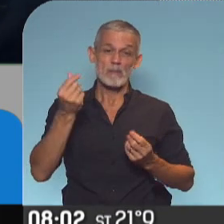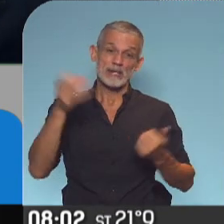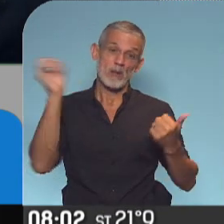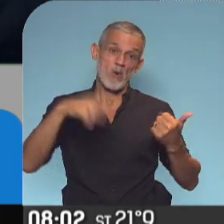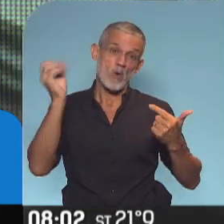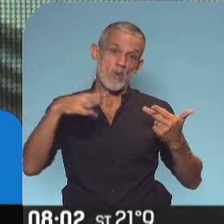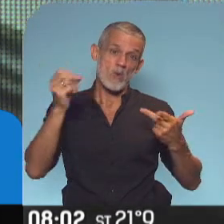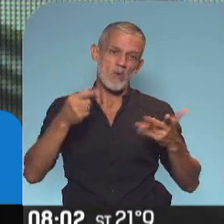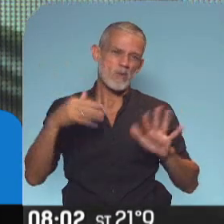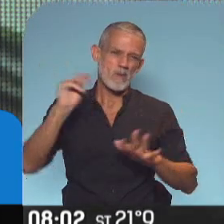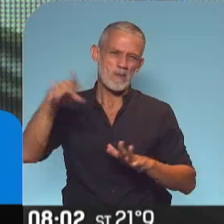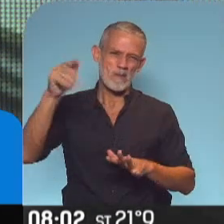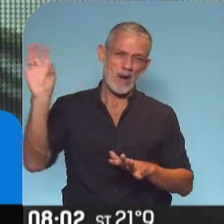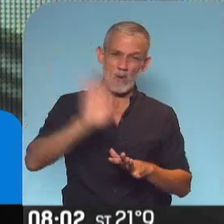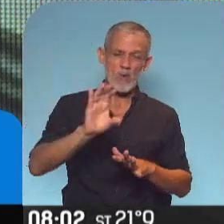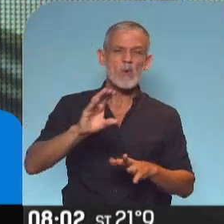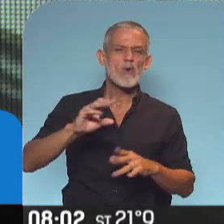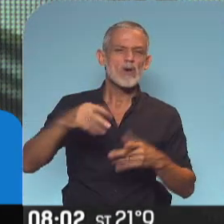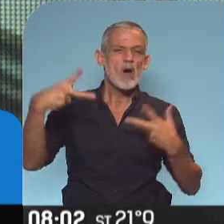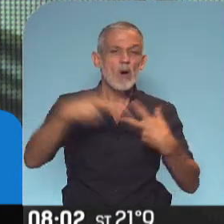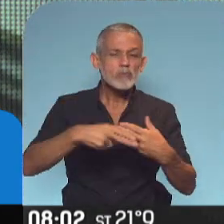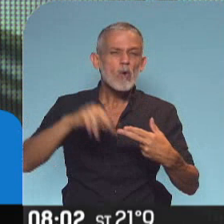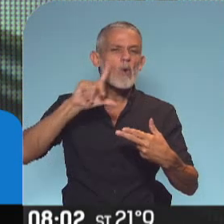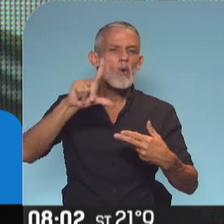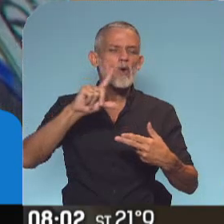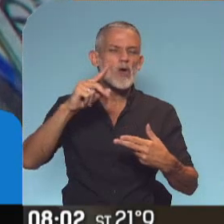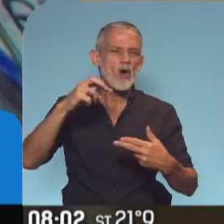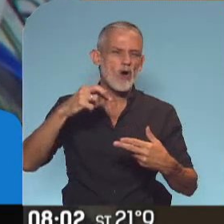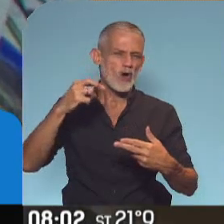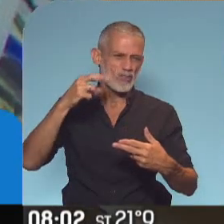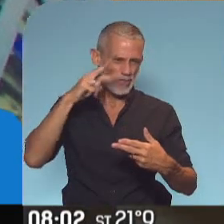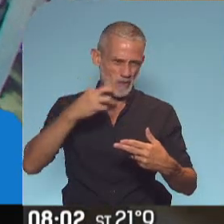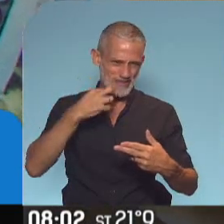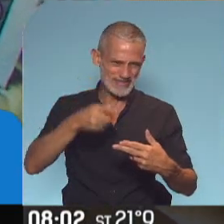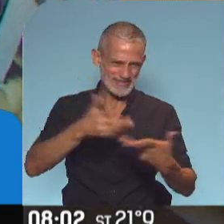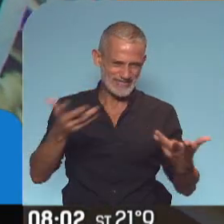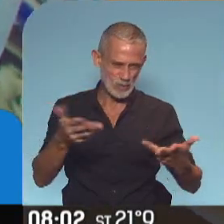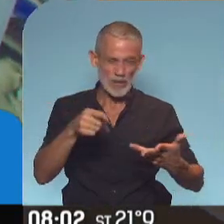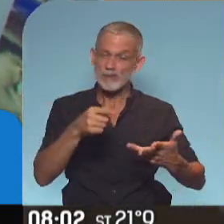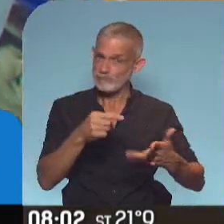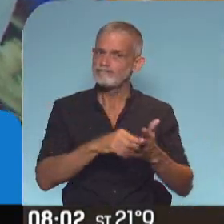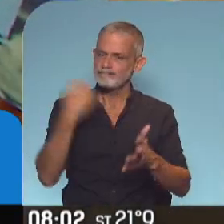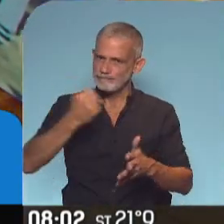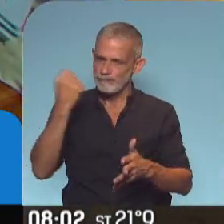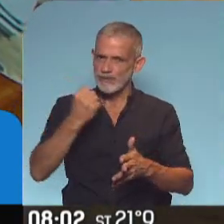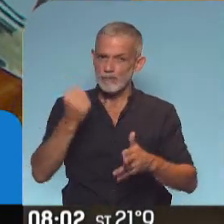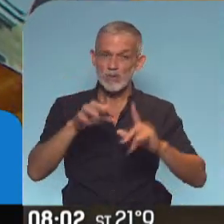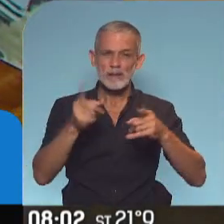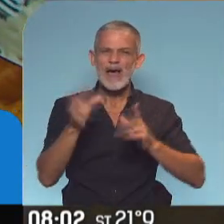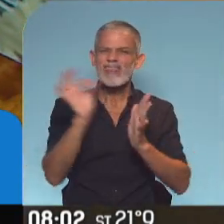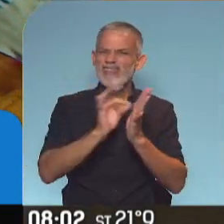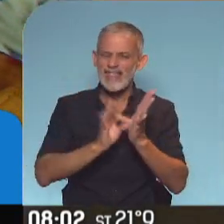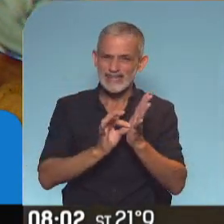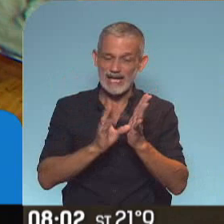llegando los fondos y se cortaron recién en julio de 2019. Ahora, eso es un punto relevante, pero además hay otro